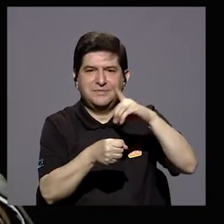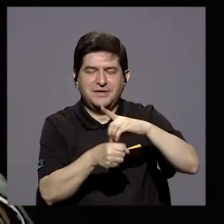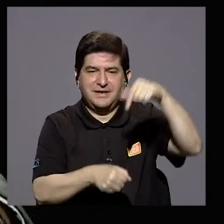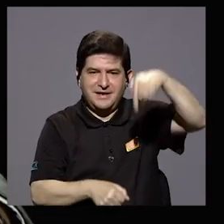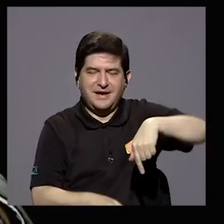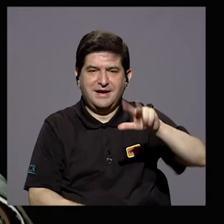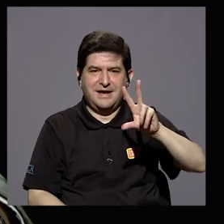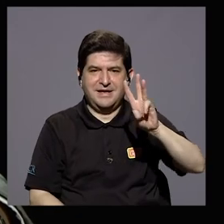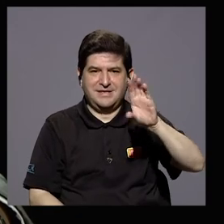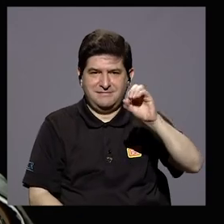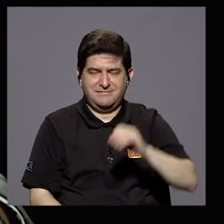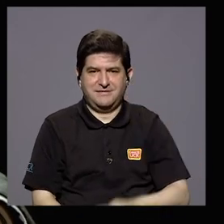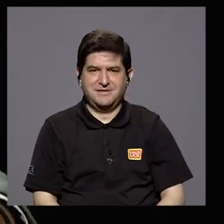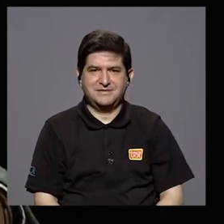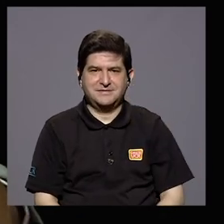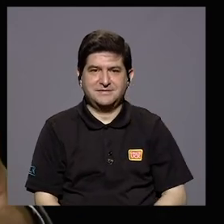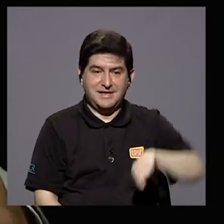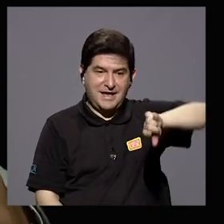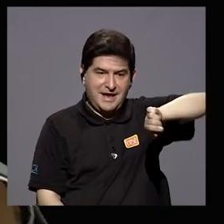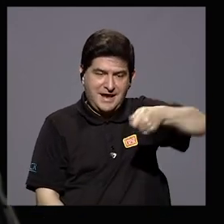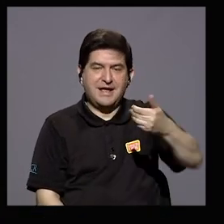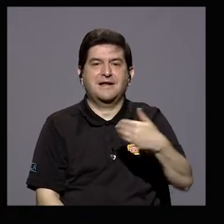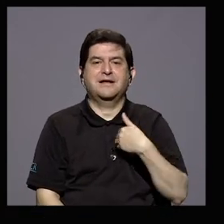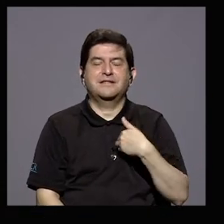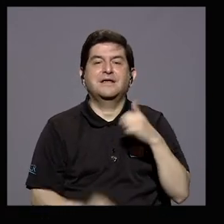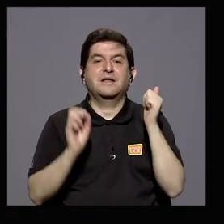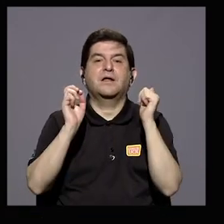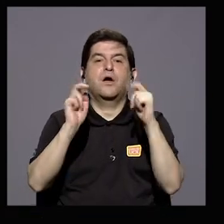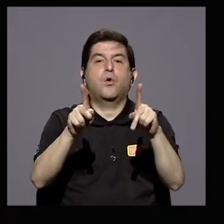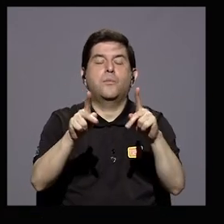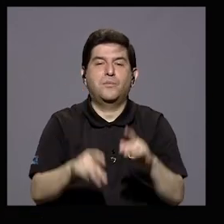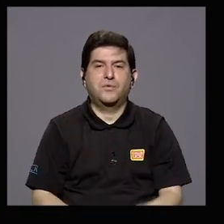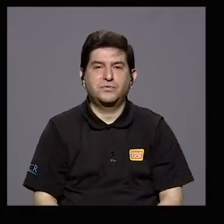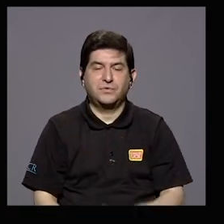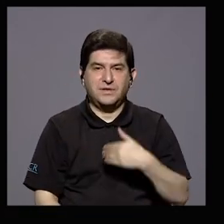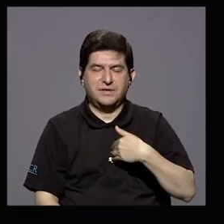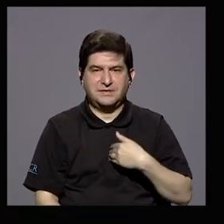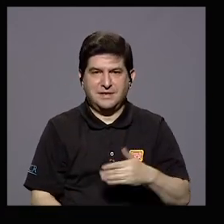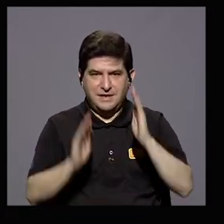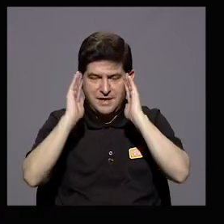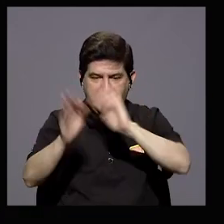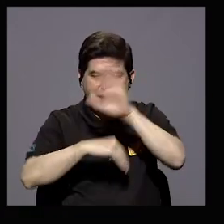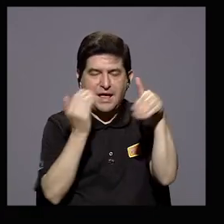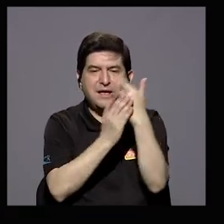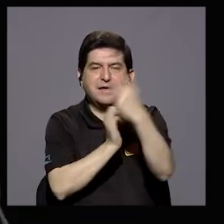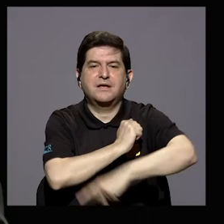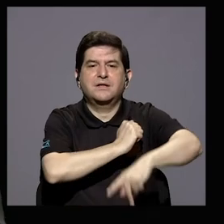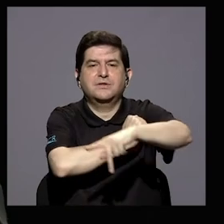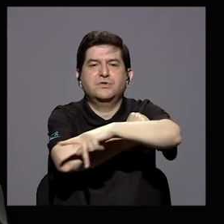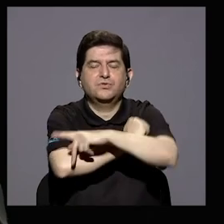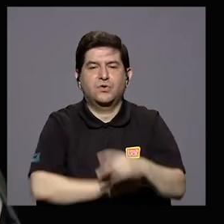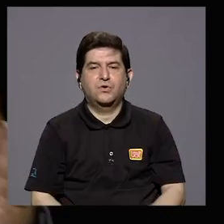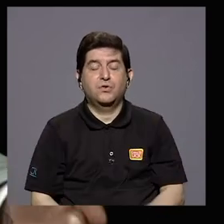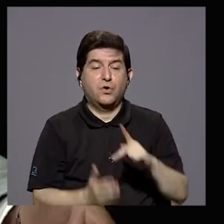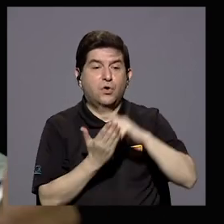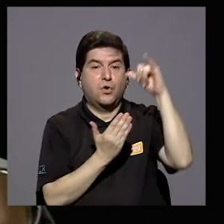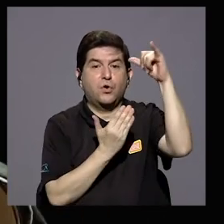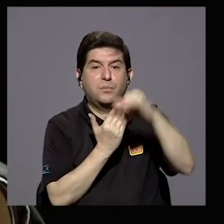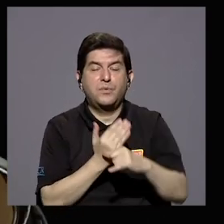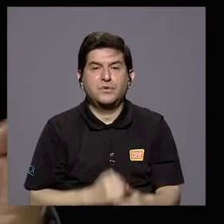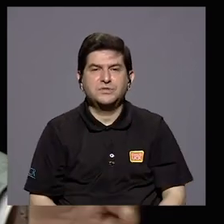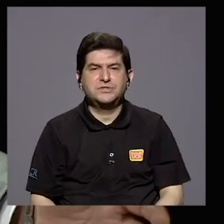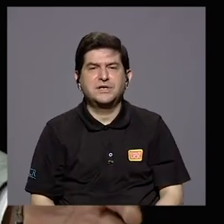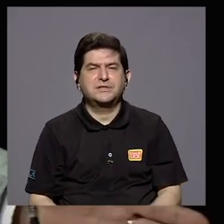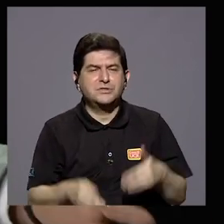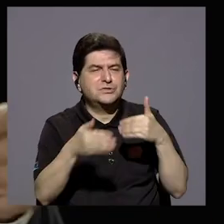una diputada acá a 360. Este canal tiene una oportunidad única de tener cobertura hasta todo el territorio nacional y eso es un proyecto